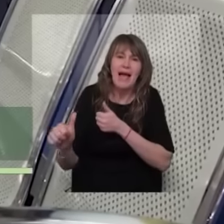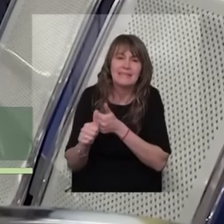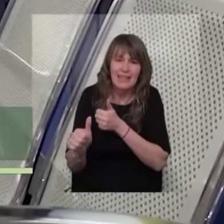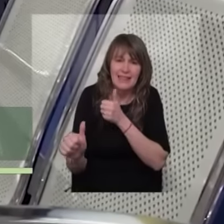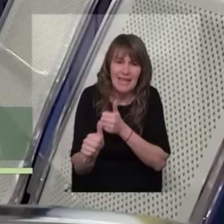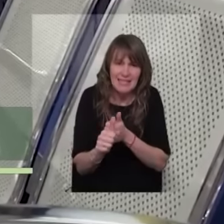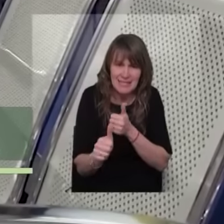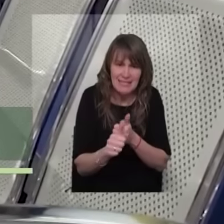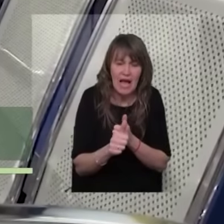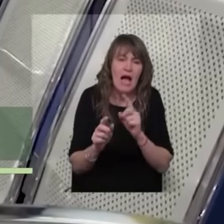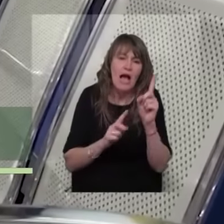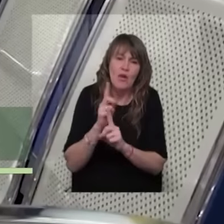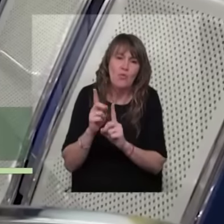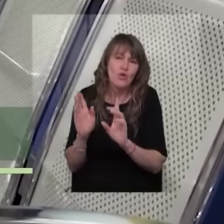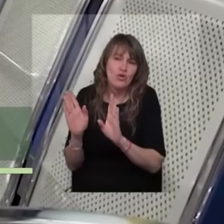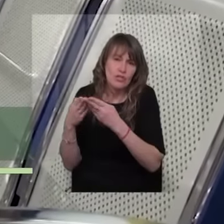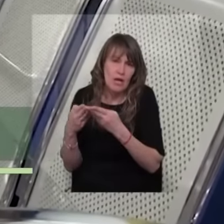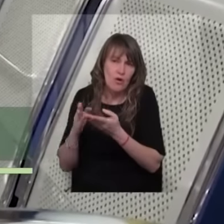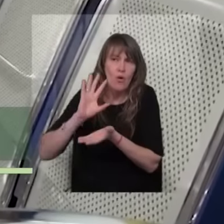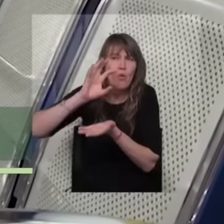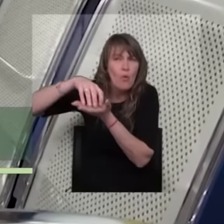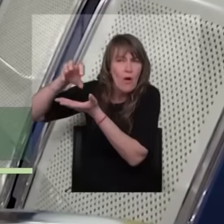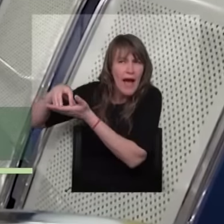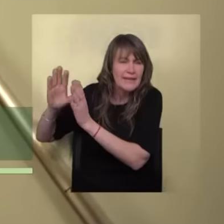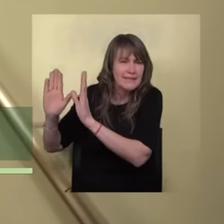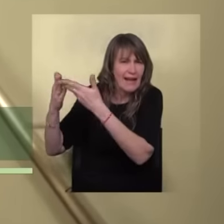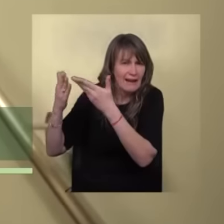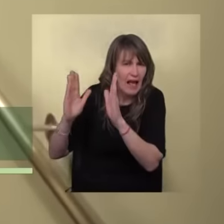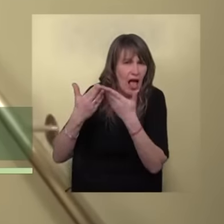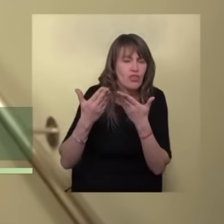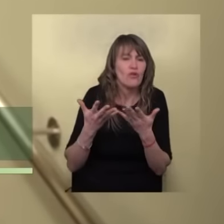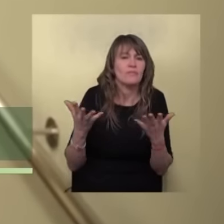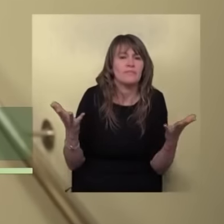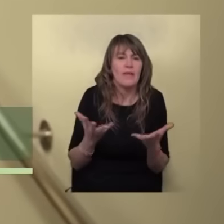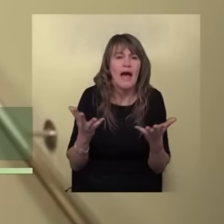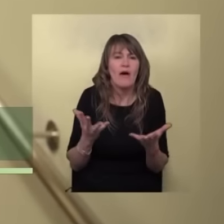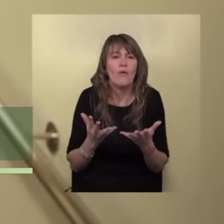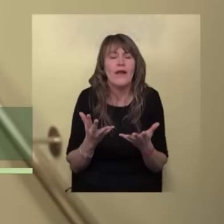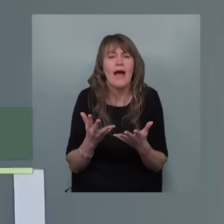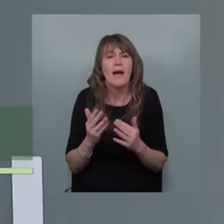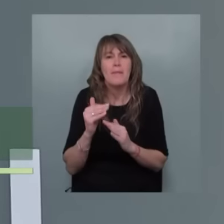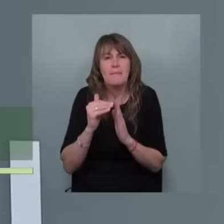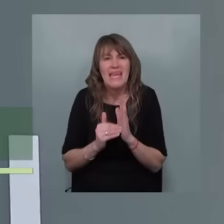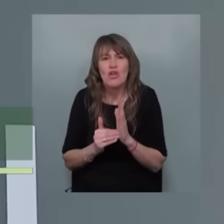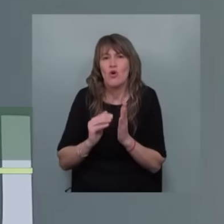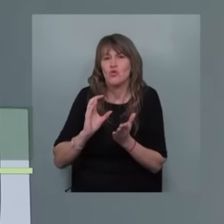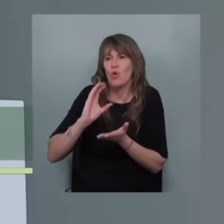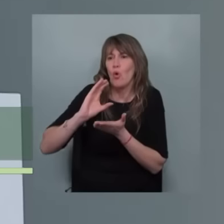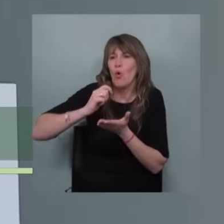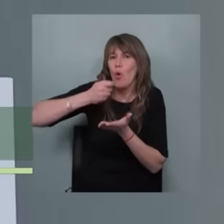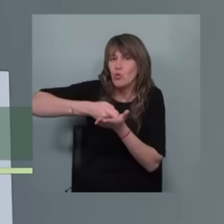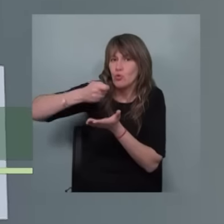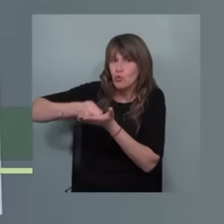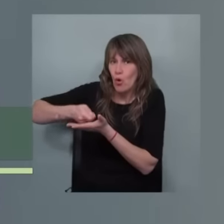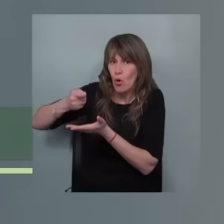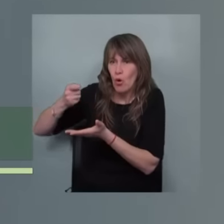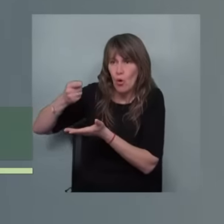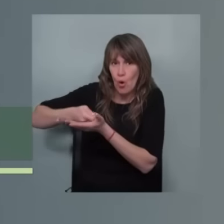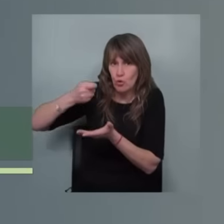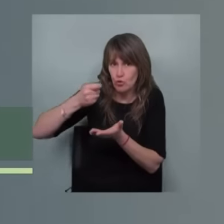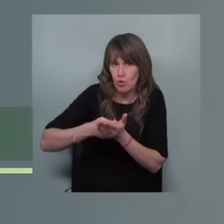han cerrado centros médicos se han racionalizado para bajar costos Y esa es la razón que nos preocupa